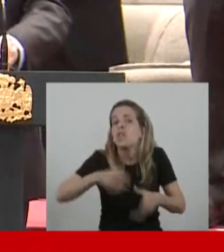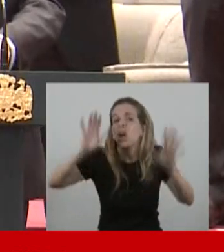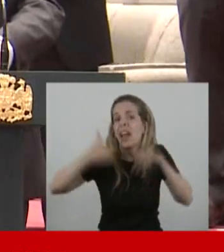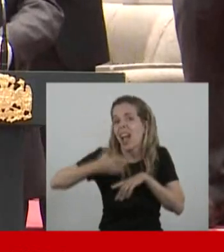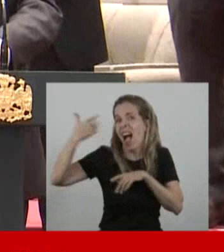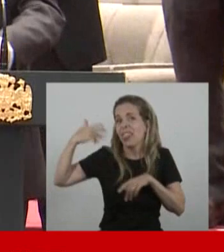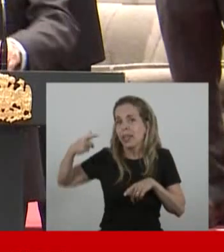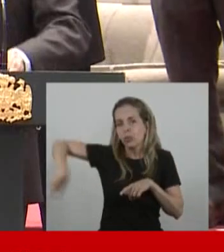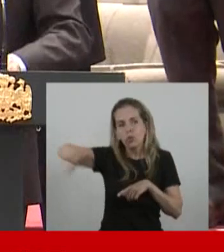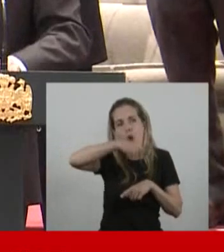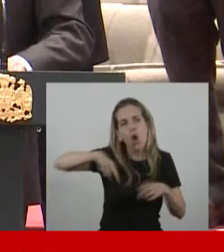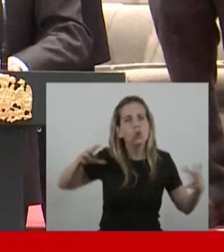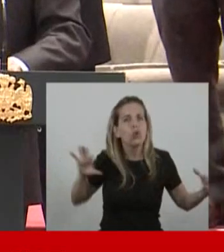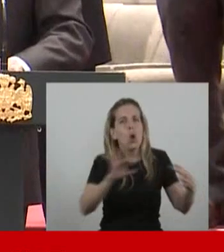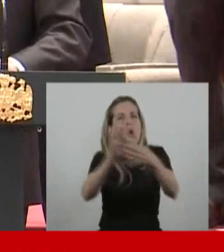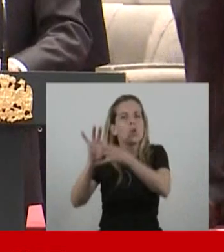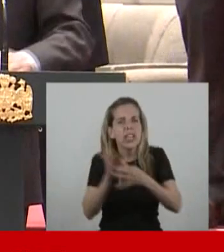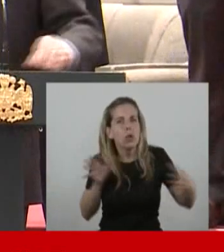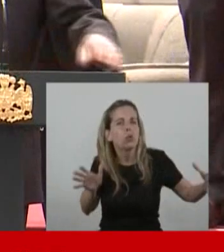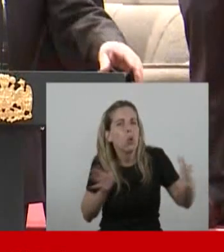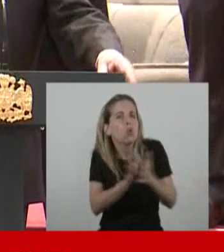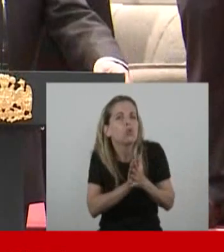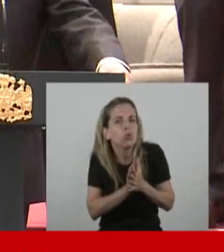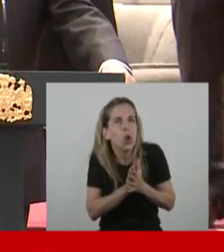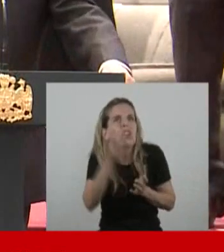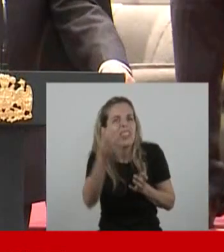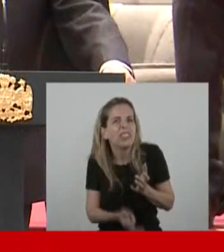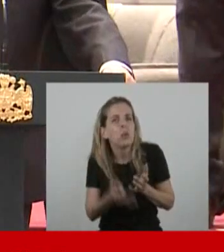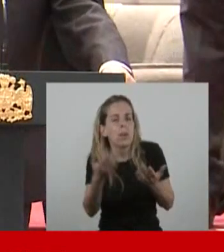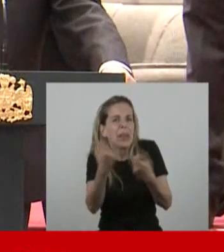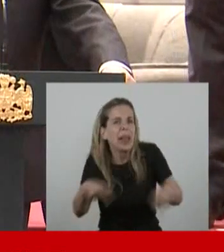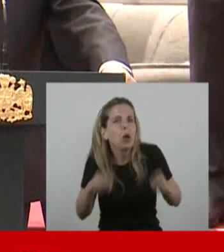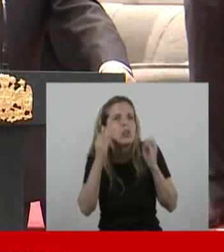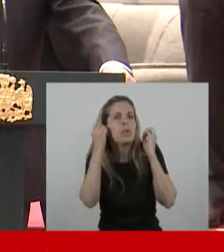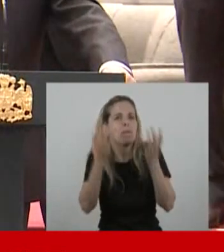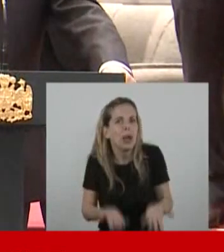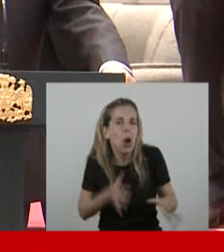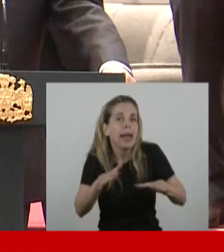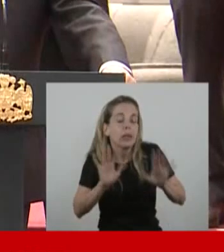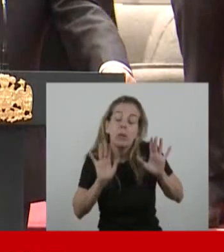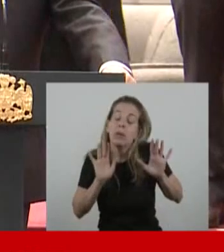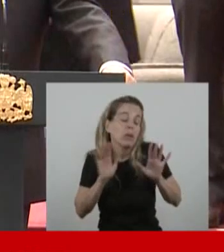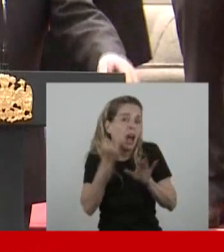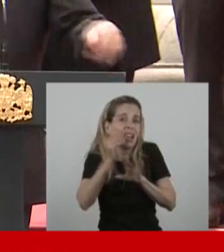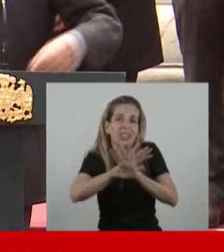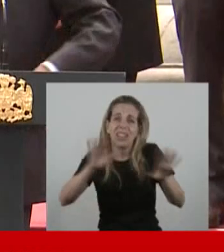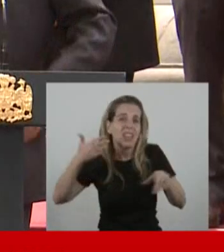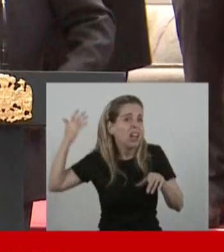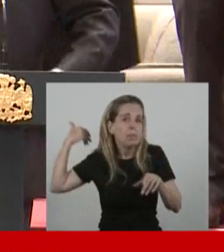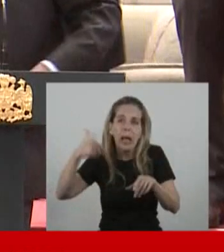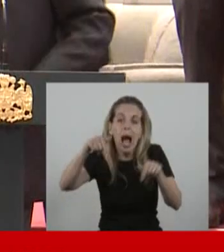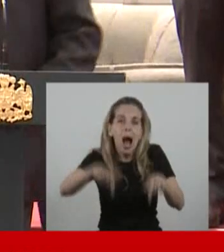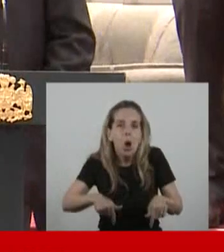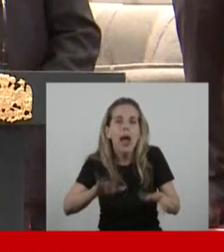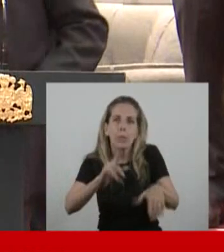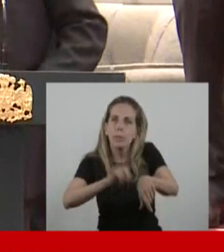unidos, seguramente podríamos haber sobrevivido mejor las cosas. Bueno, ese tiempo ya pasó, ahora tal vez sea la oportunidad la